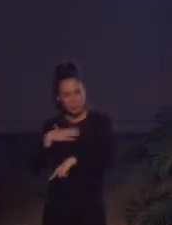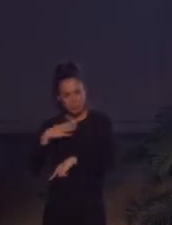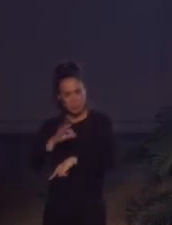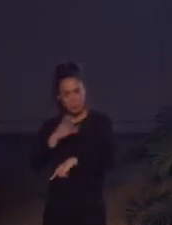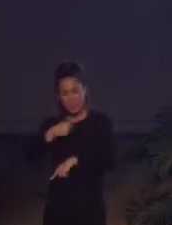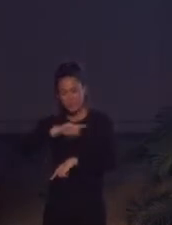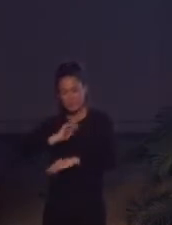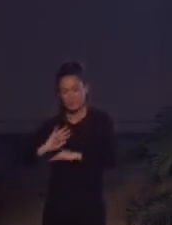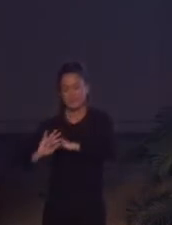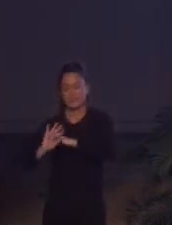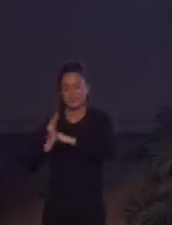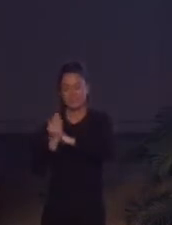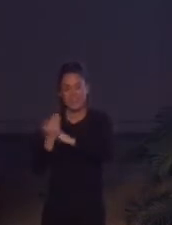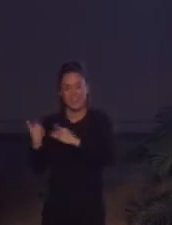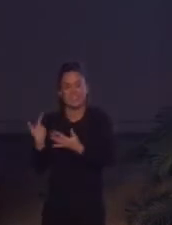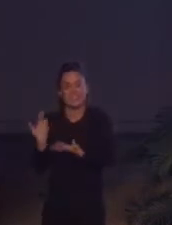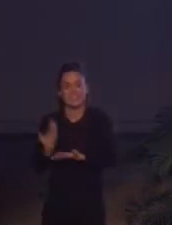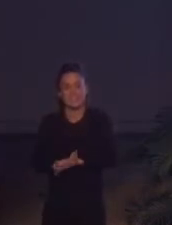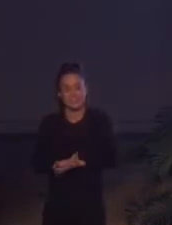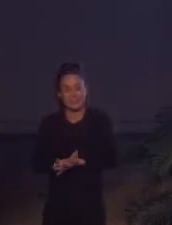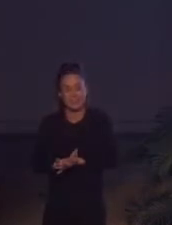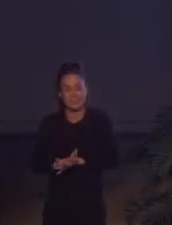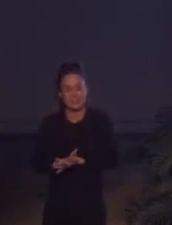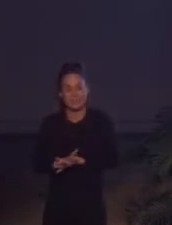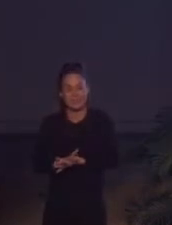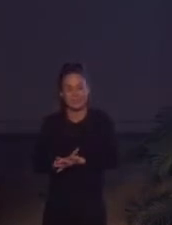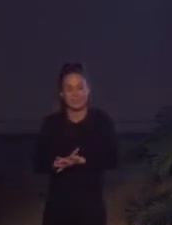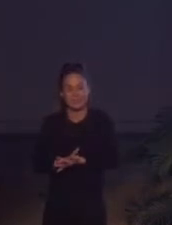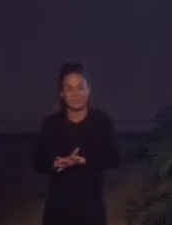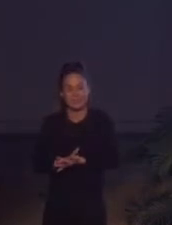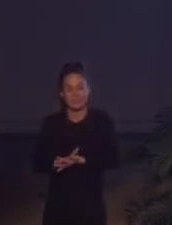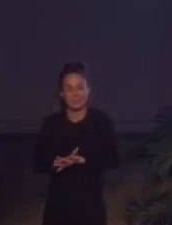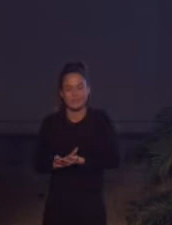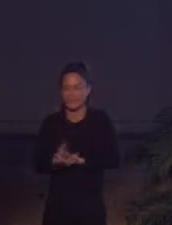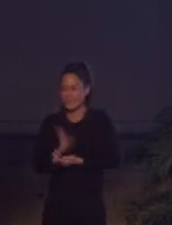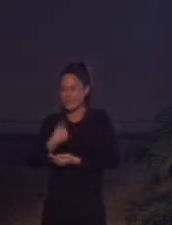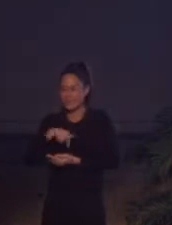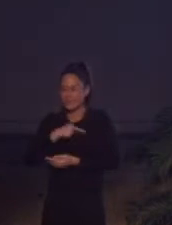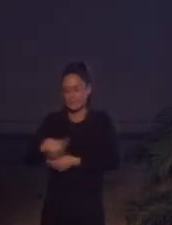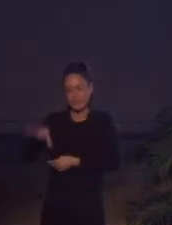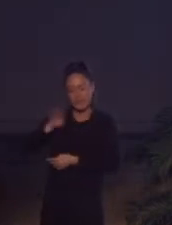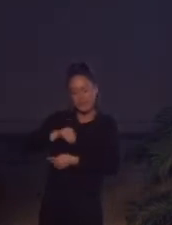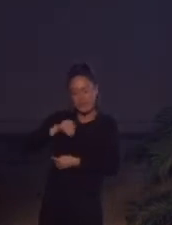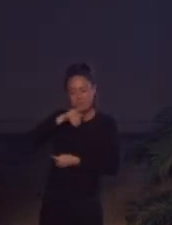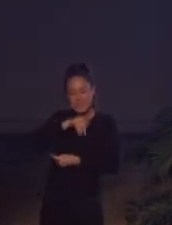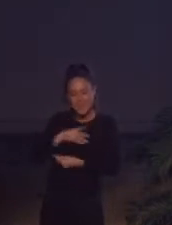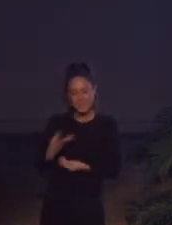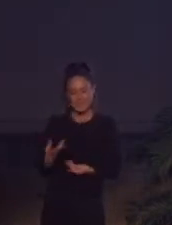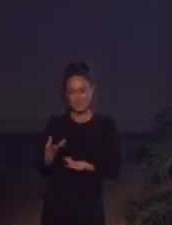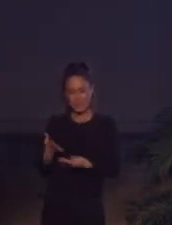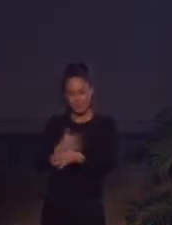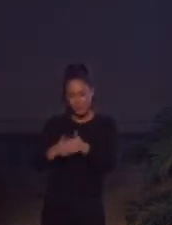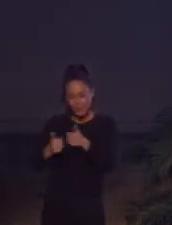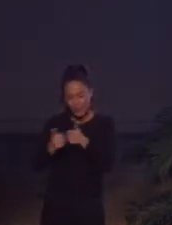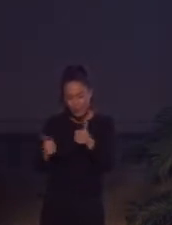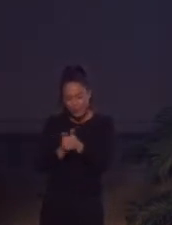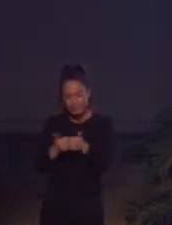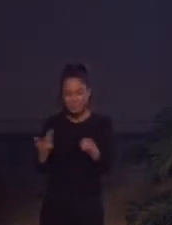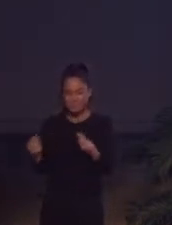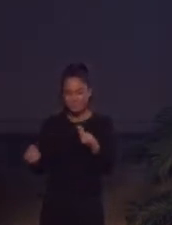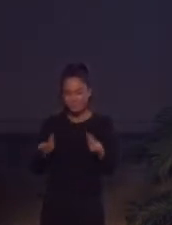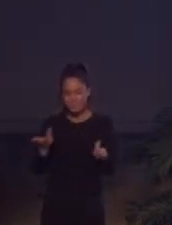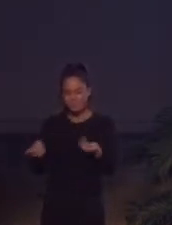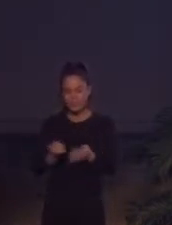digutena, nolabait, ja malinterpretatua dago edo, ez? Orduan, hola,